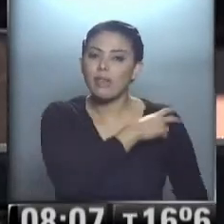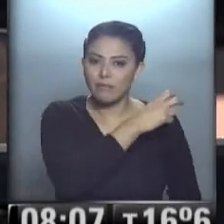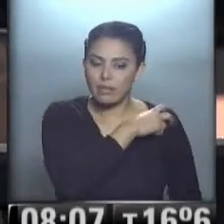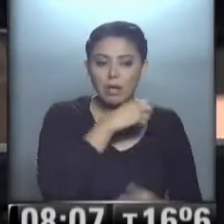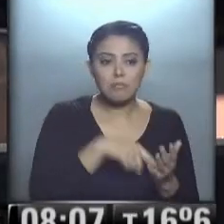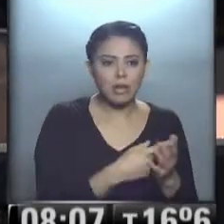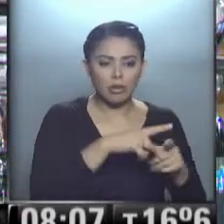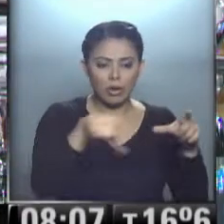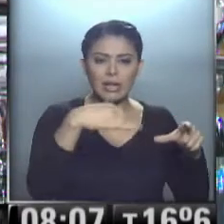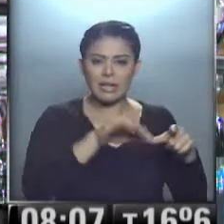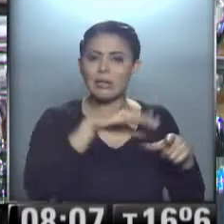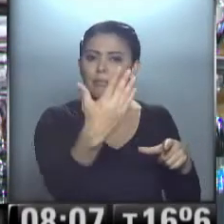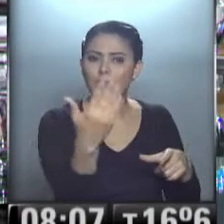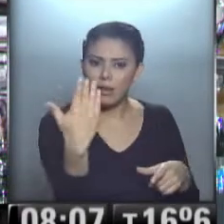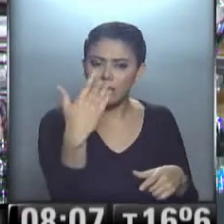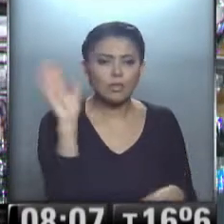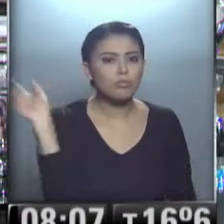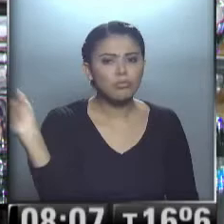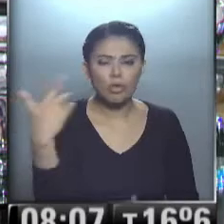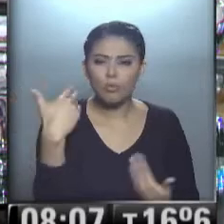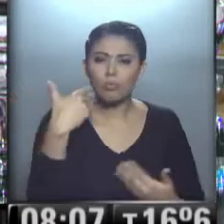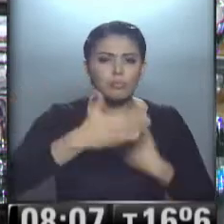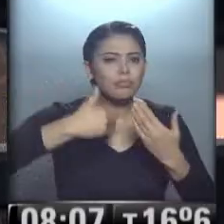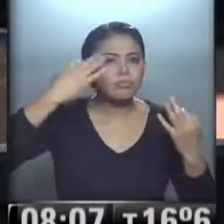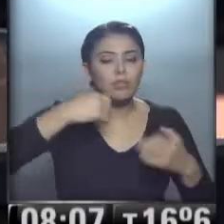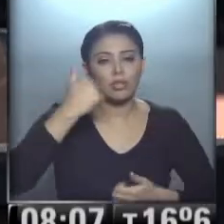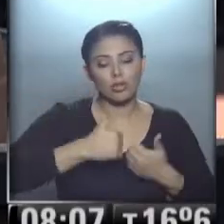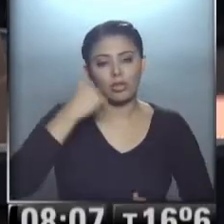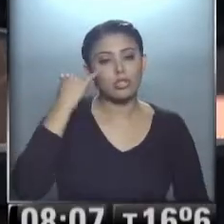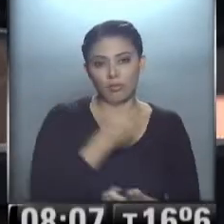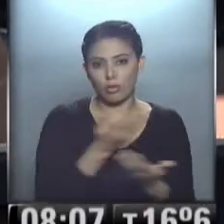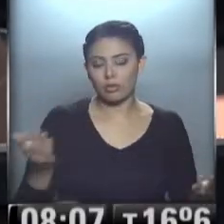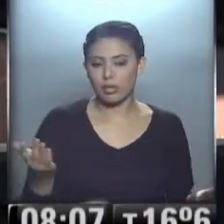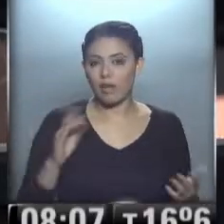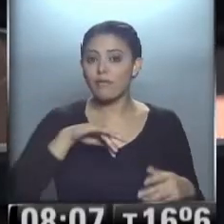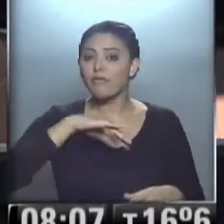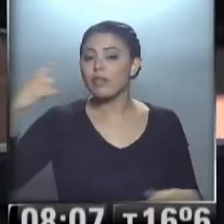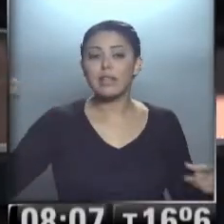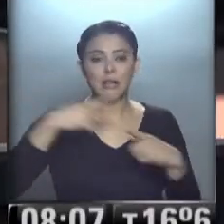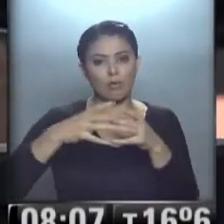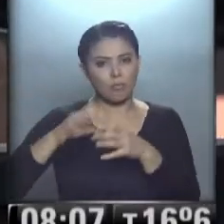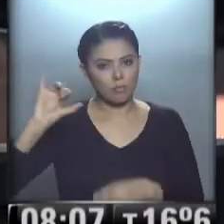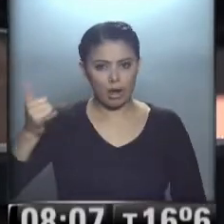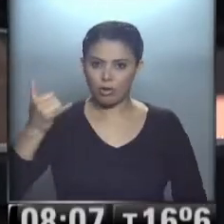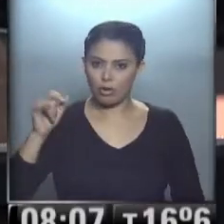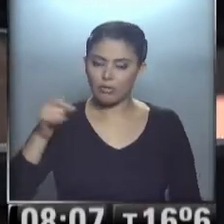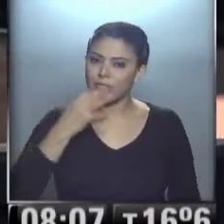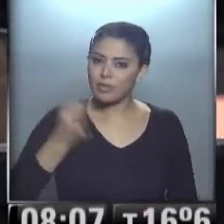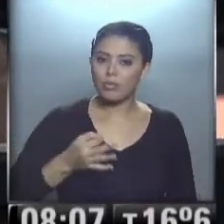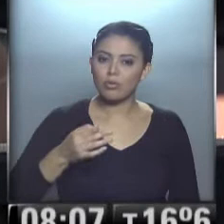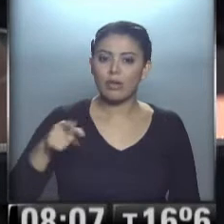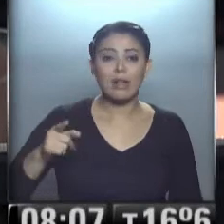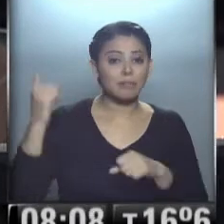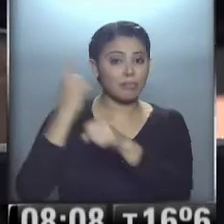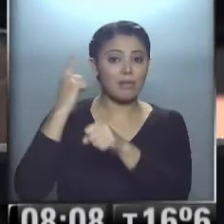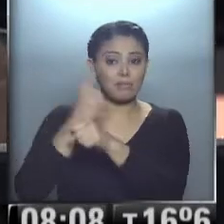de mitad de cancha para adelante, dispuesto a ser protagonista en este torneo, lo mostró ante uno de los mejores equipos, sin ninguna duda, el líder